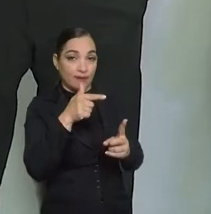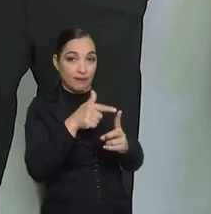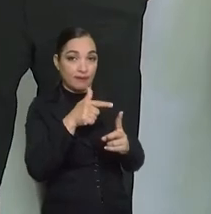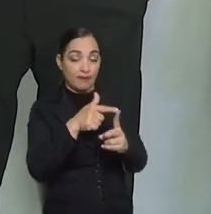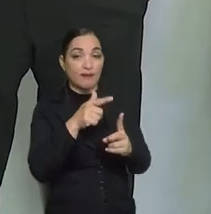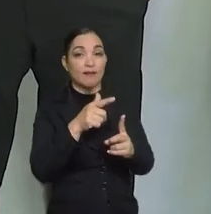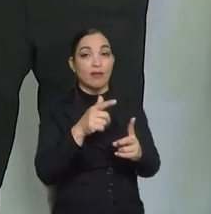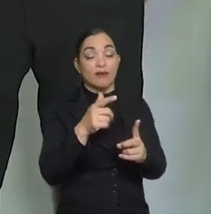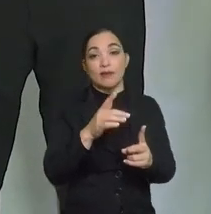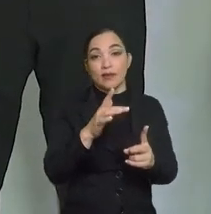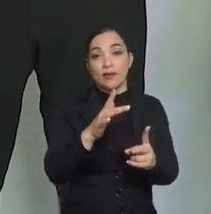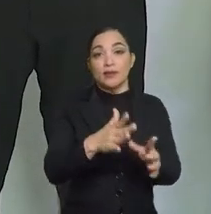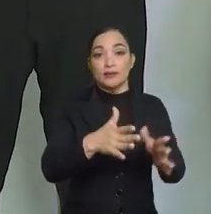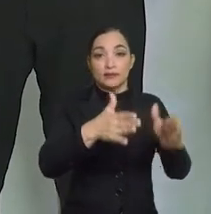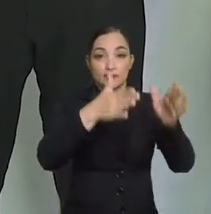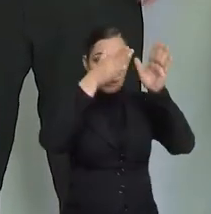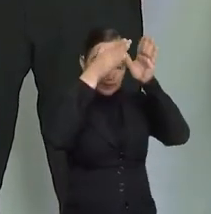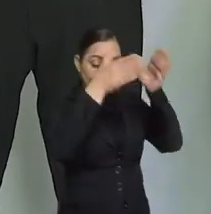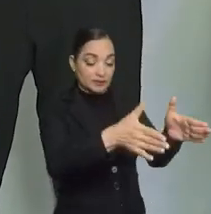Siguiente.